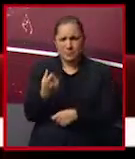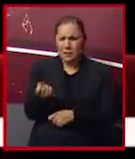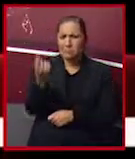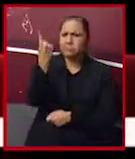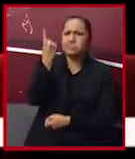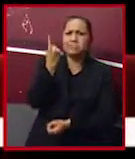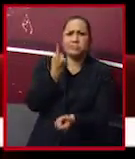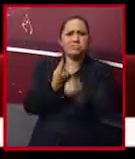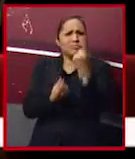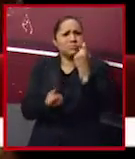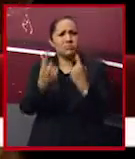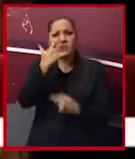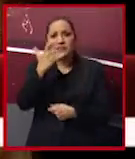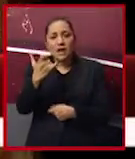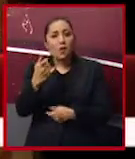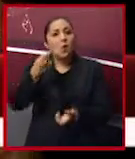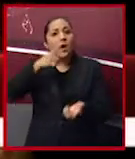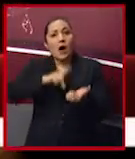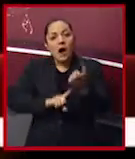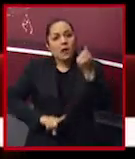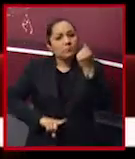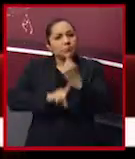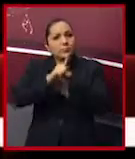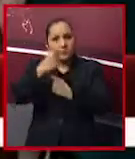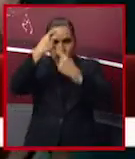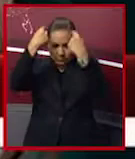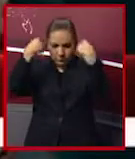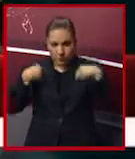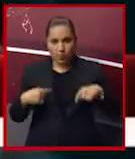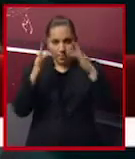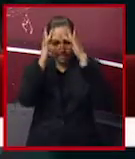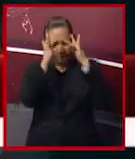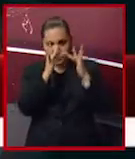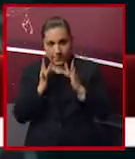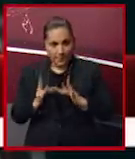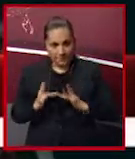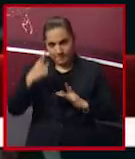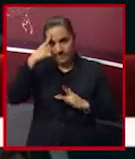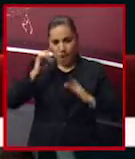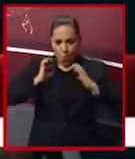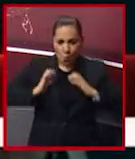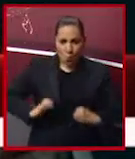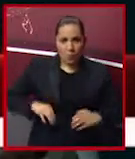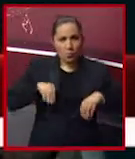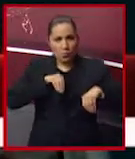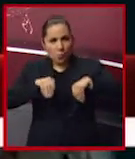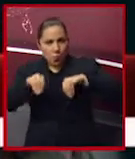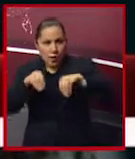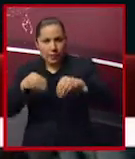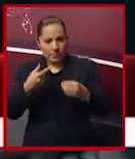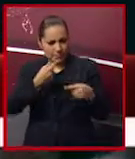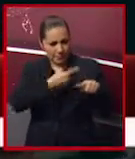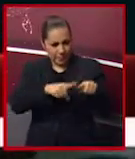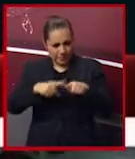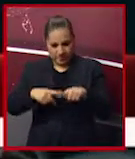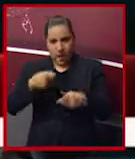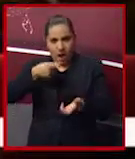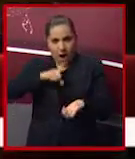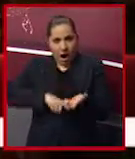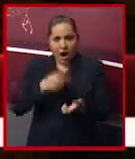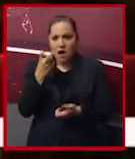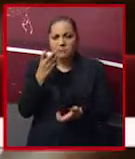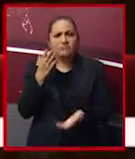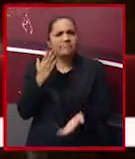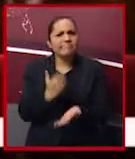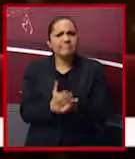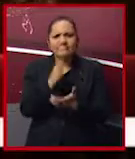afecta primordialmente al sistema nervioso periférico, encargado de dar movilidad a órganos y miembros del cuerpo humano.